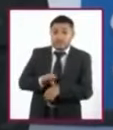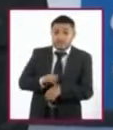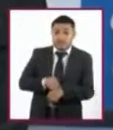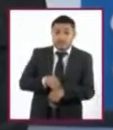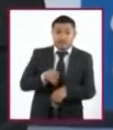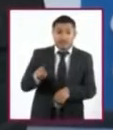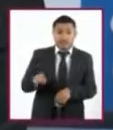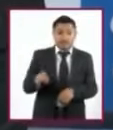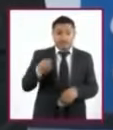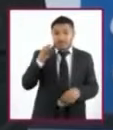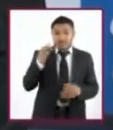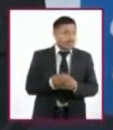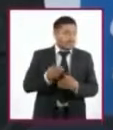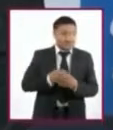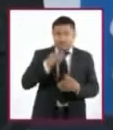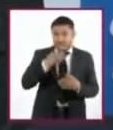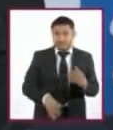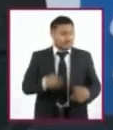el cierre de su clase todavía.